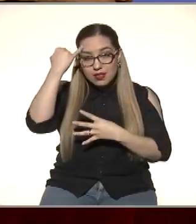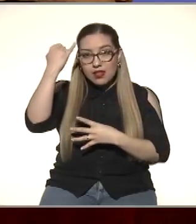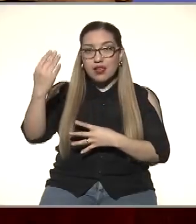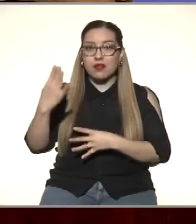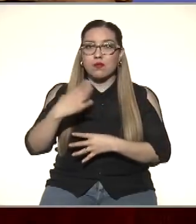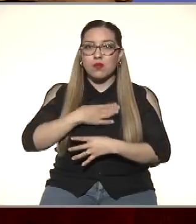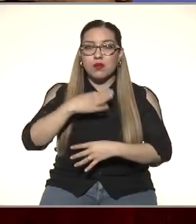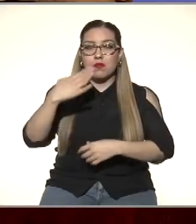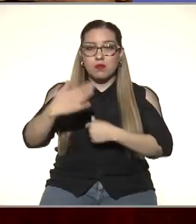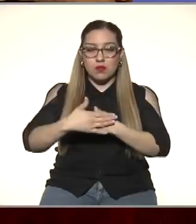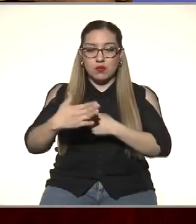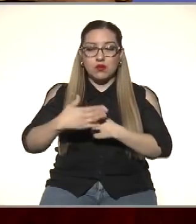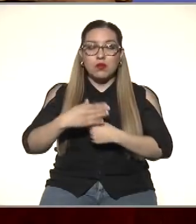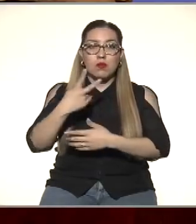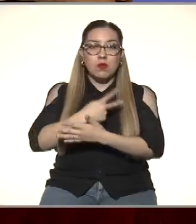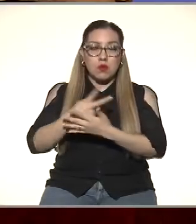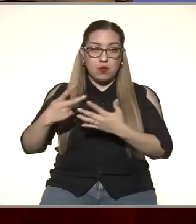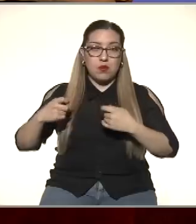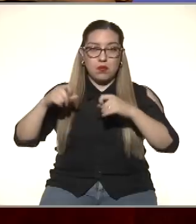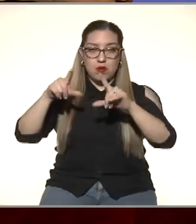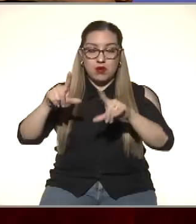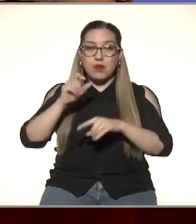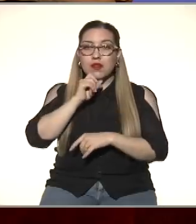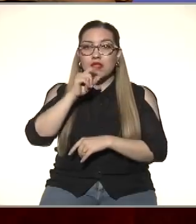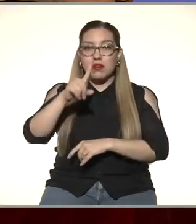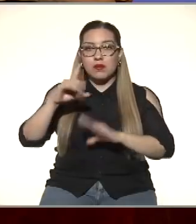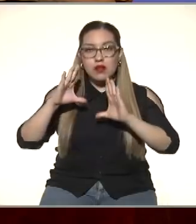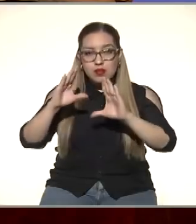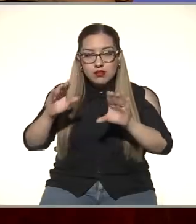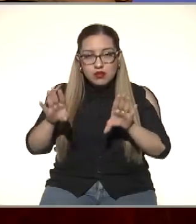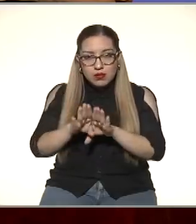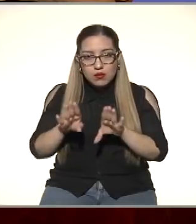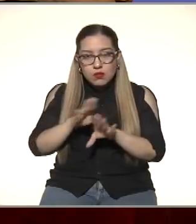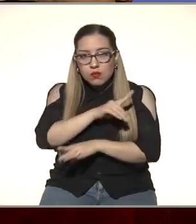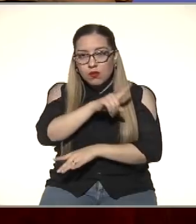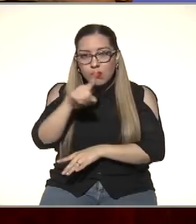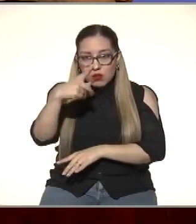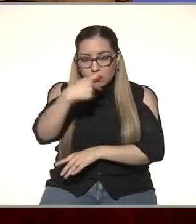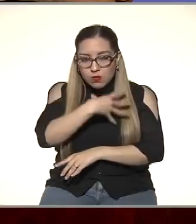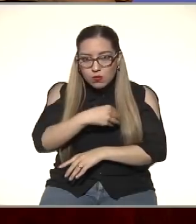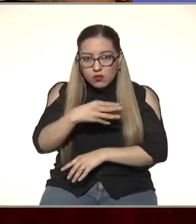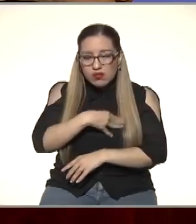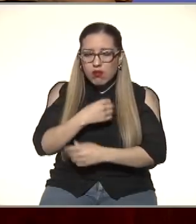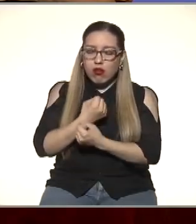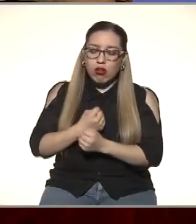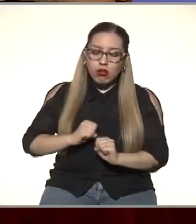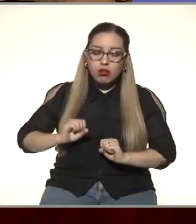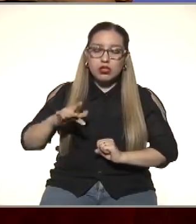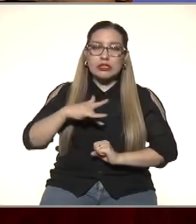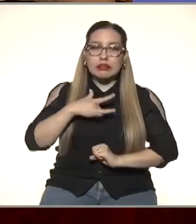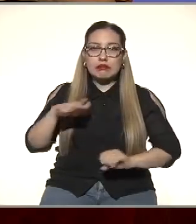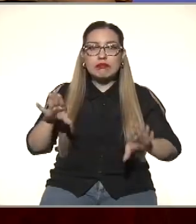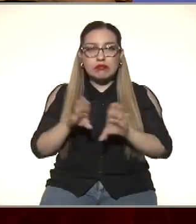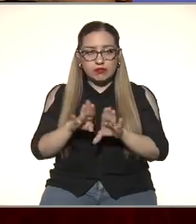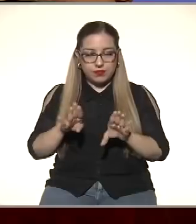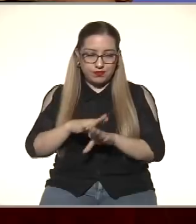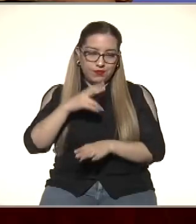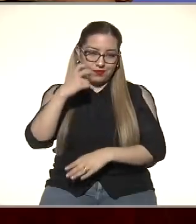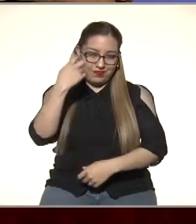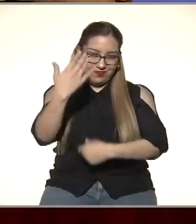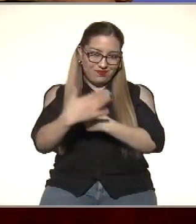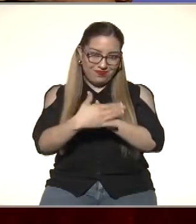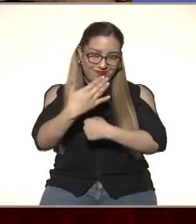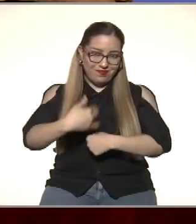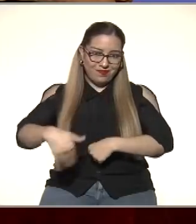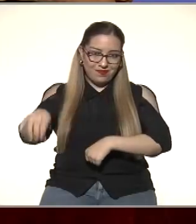entender cómo debemos hacer que nuestros hijos también vivan el aburrimiento. Este puede ser productivo para ellos, puede ser benéfico. De eso vamos a platicar la